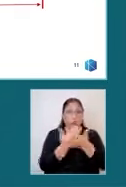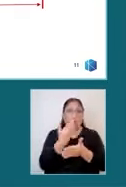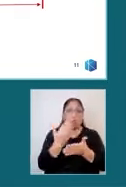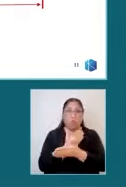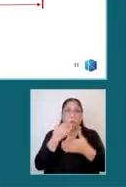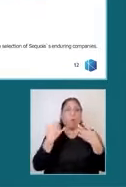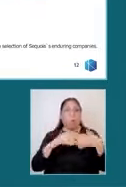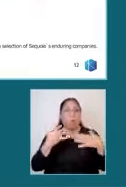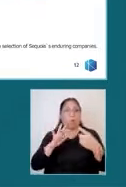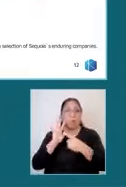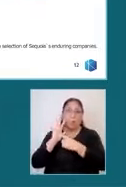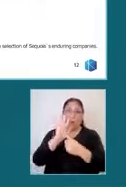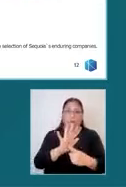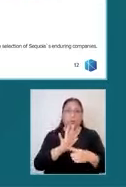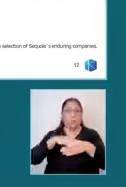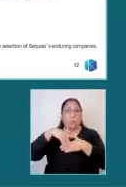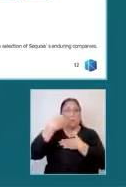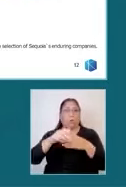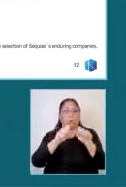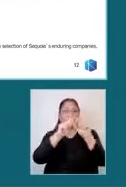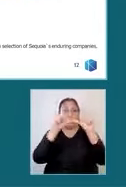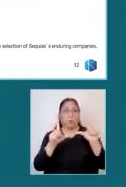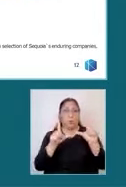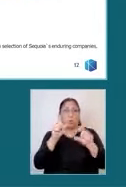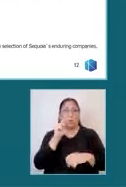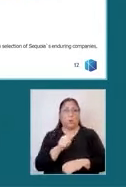a ver en la siguiente diapositiva.